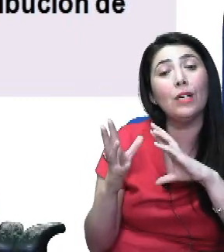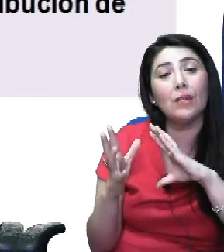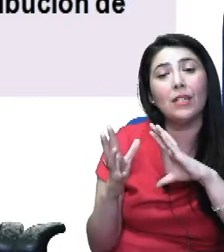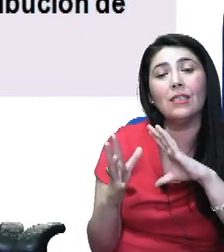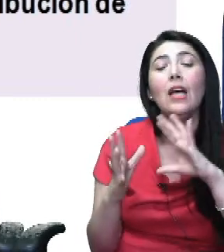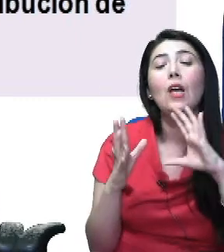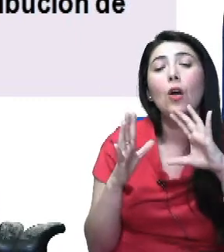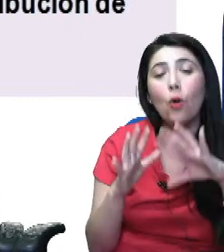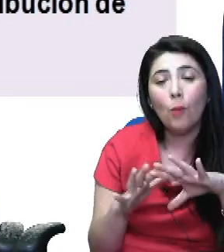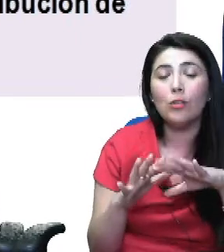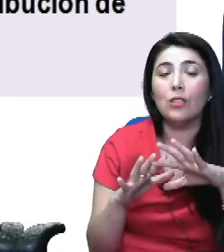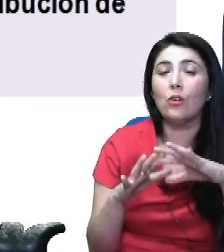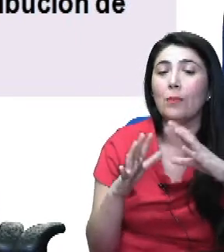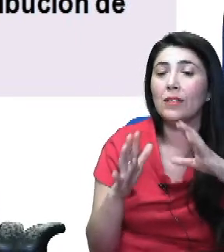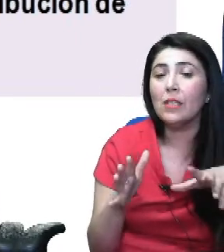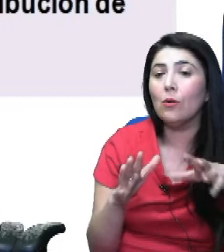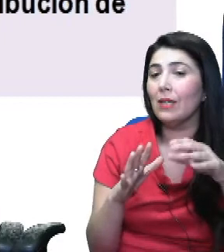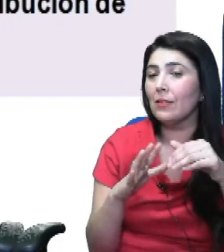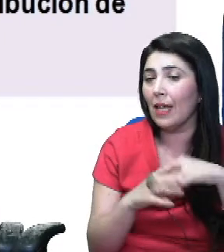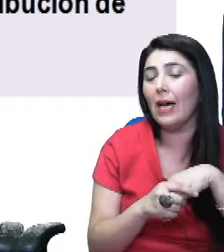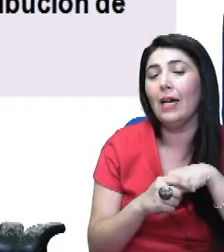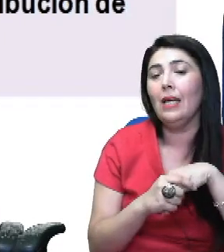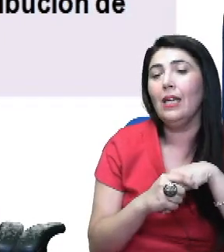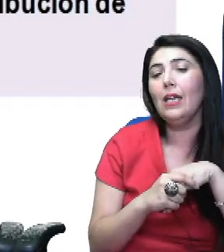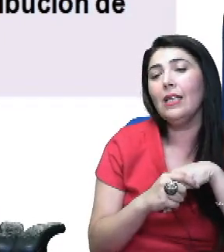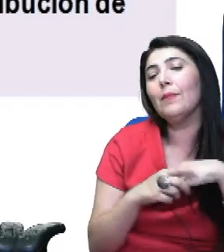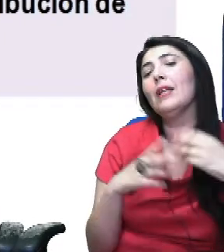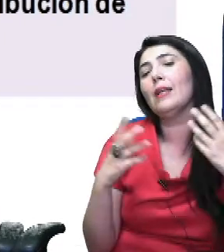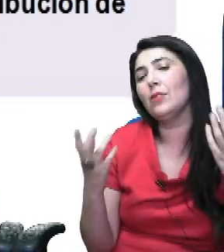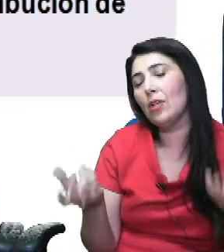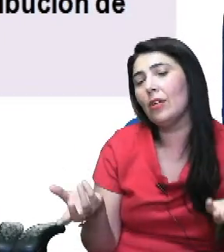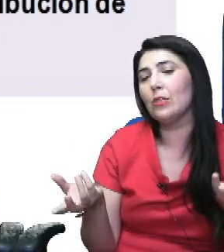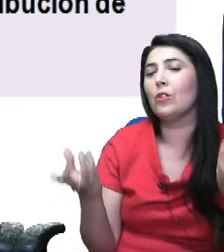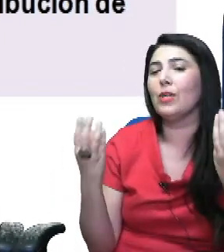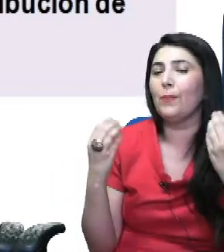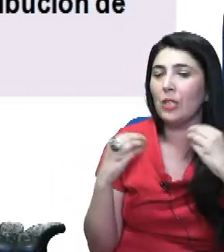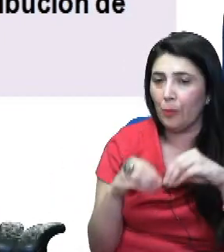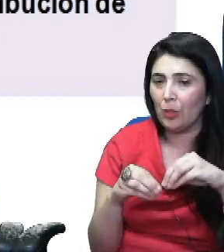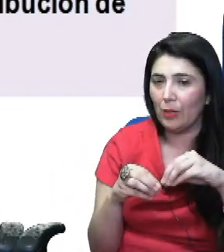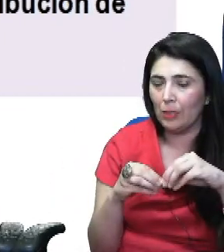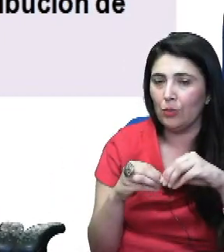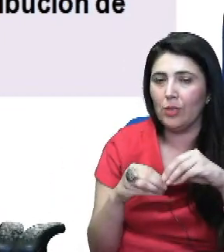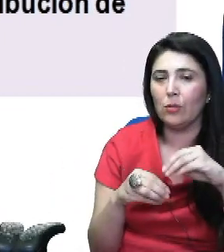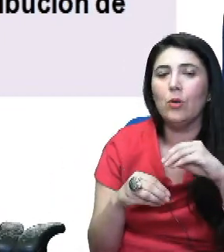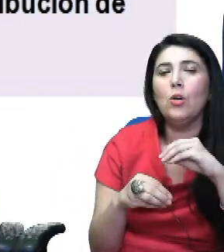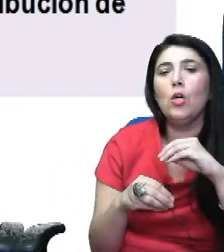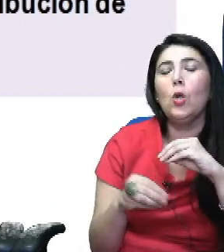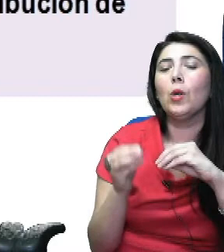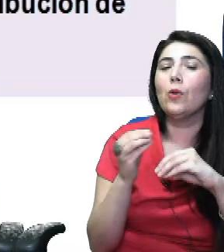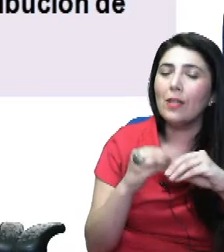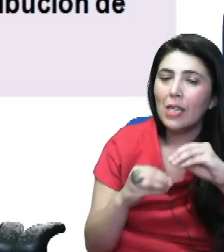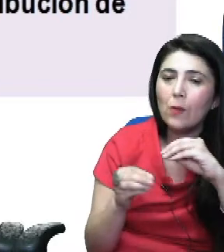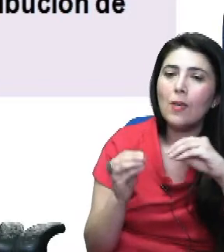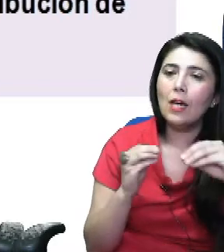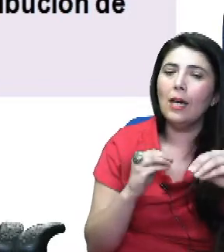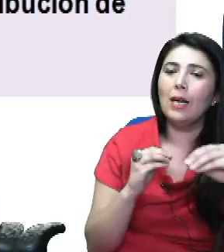inducidos por la emergencia, como los trastornos depresivos, la ansiedad y también el tan mencionado trastorno por estrés postraumático, ¿cierto? Lo que